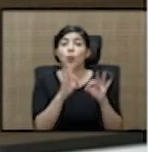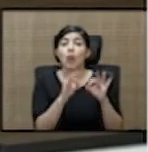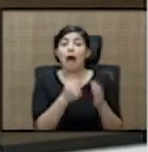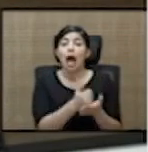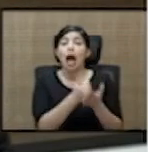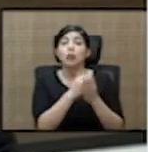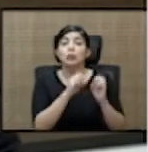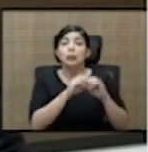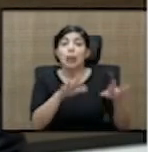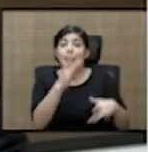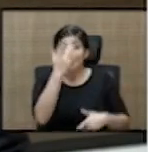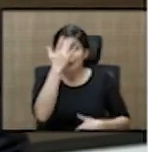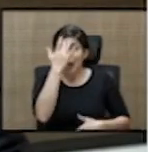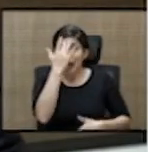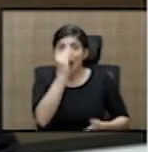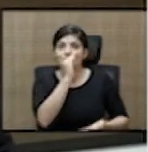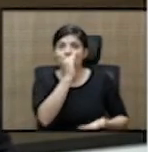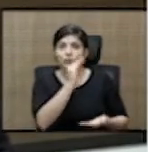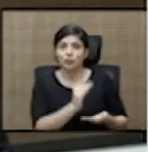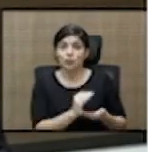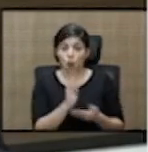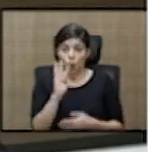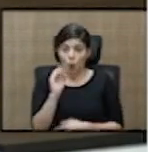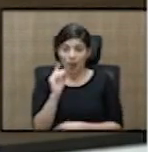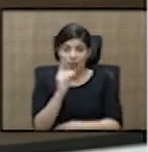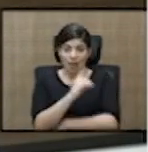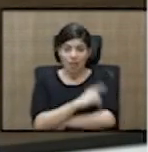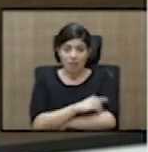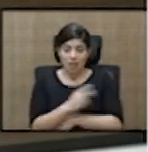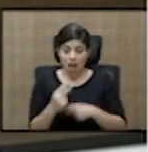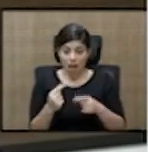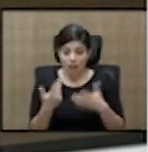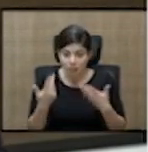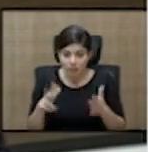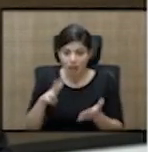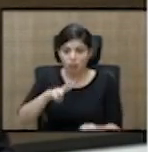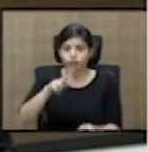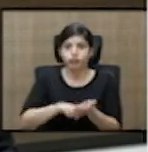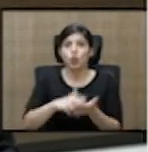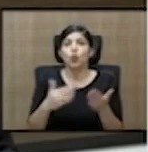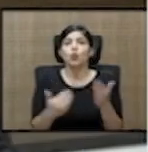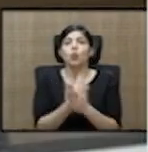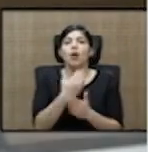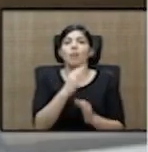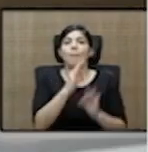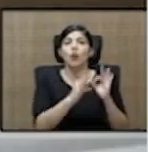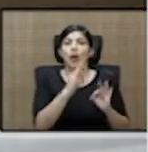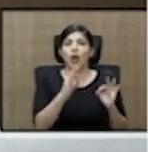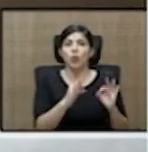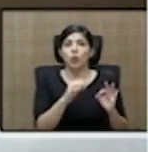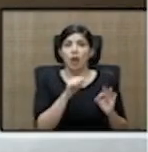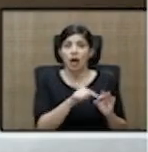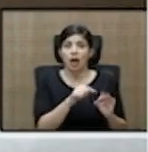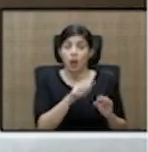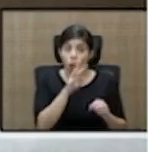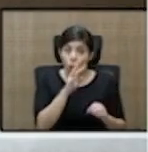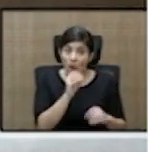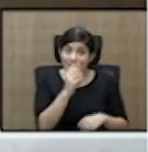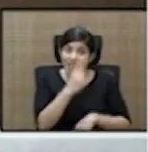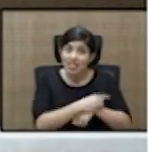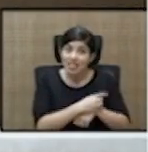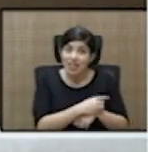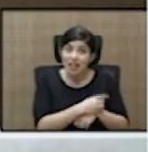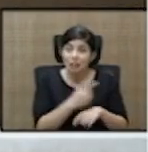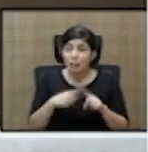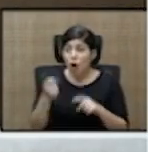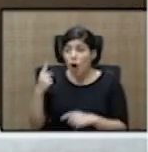final de cuentas la importancia no solo del liderazgo, la institucionalidad, sino también, diría yo, de la visión país en torno a esas